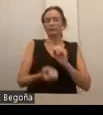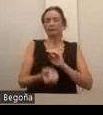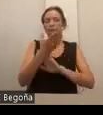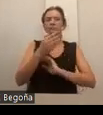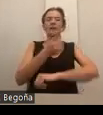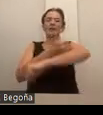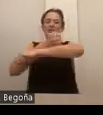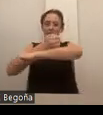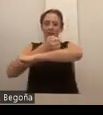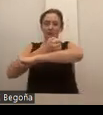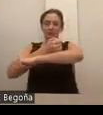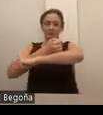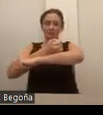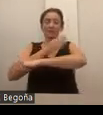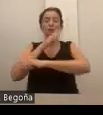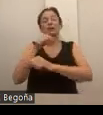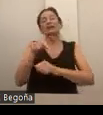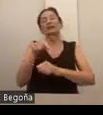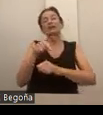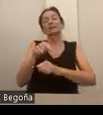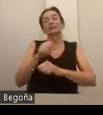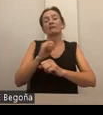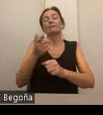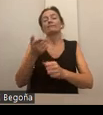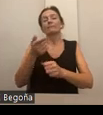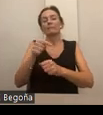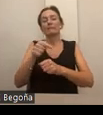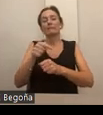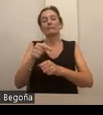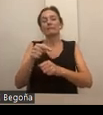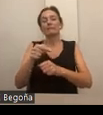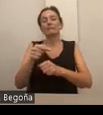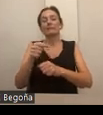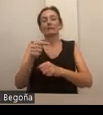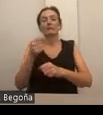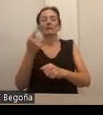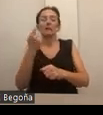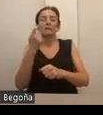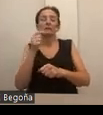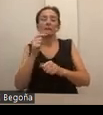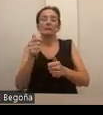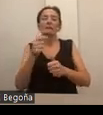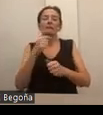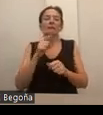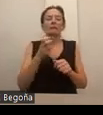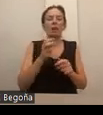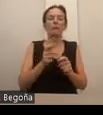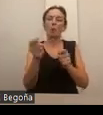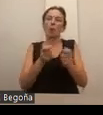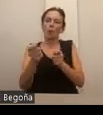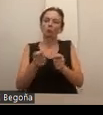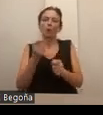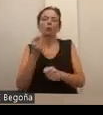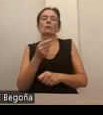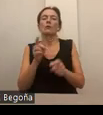tenemos que empezar con pues a fijarnos en lo que comemos, en el tipo de ejercicio físico